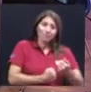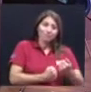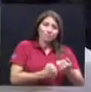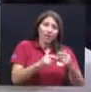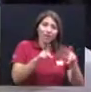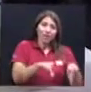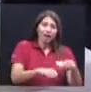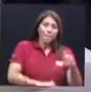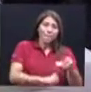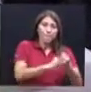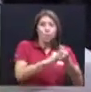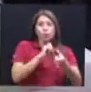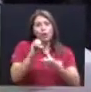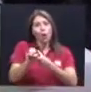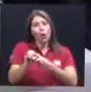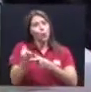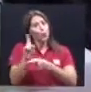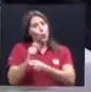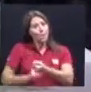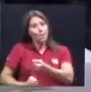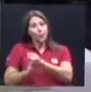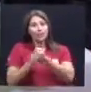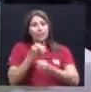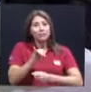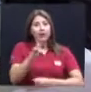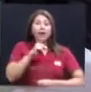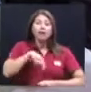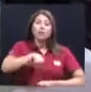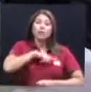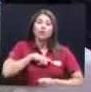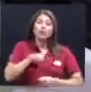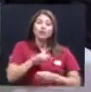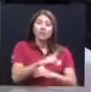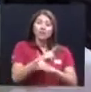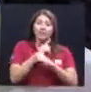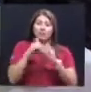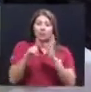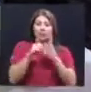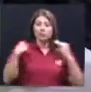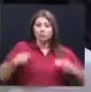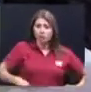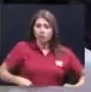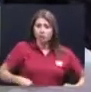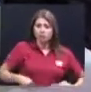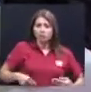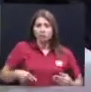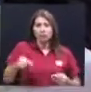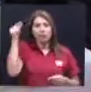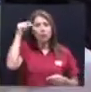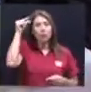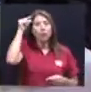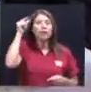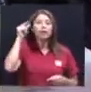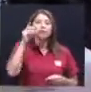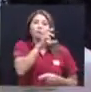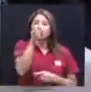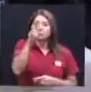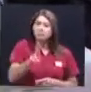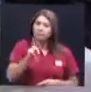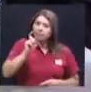realmente estamos defendiendo los derechos humanos y y demás debería el gobierno de Costa